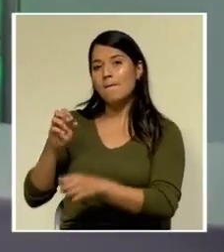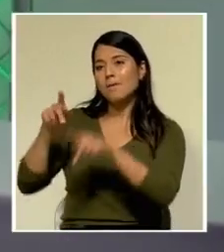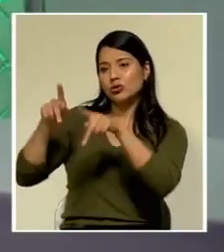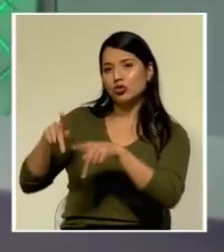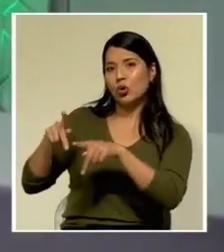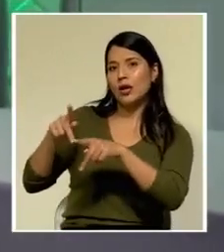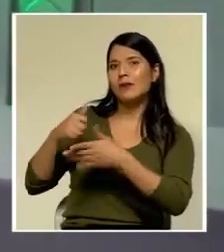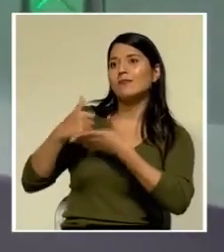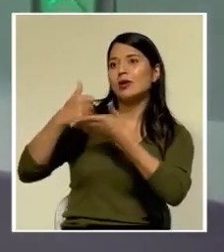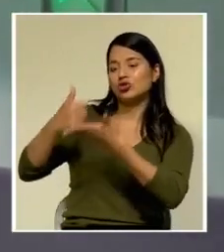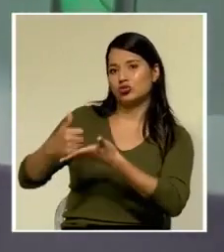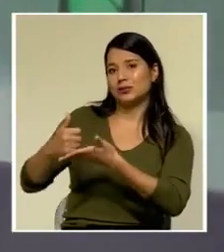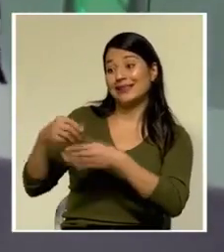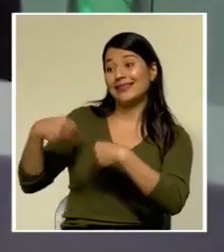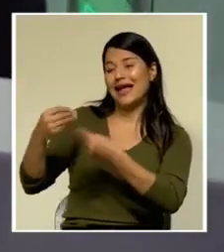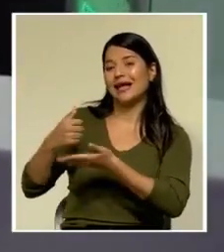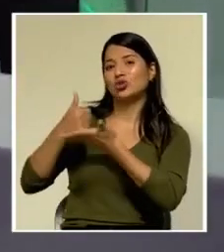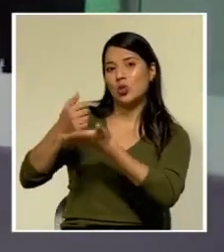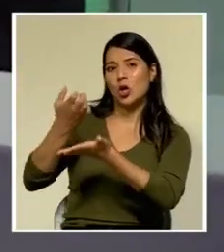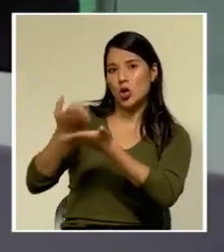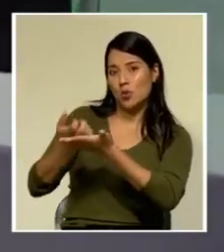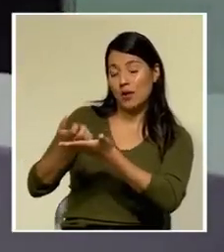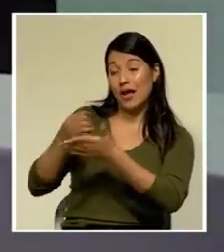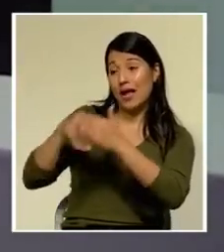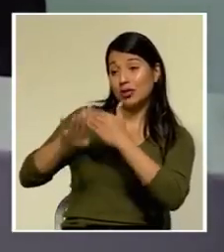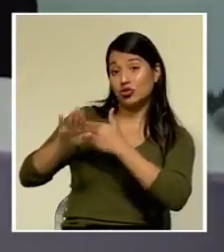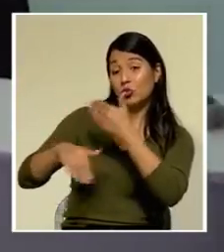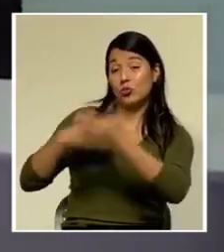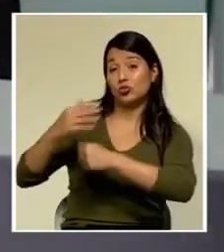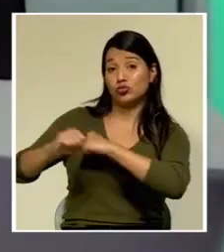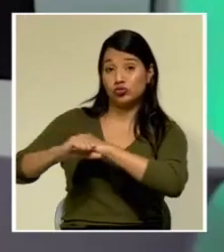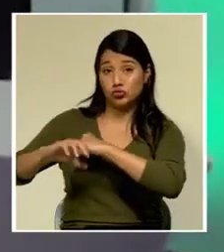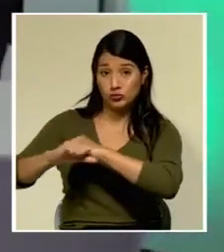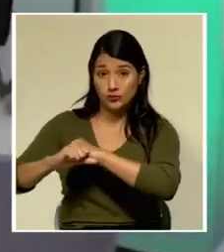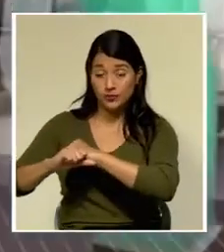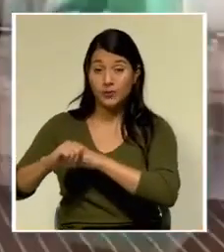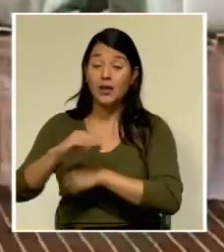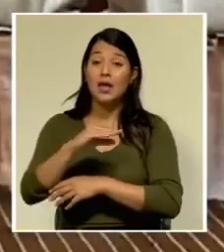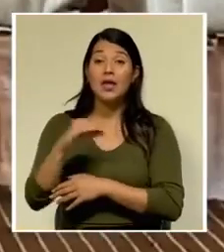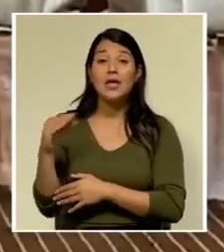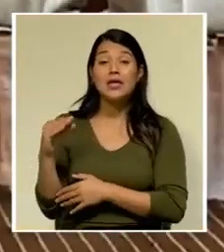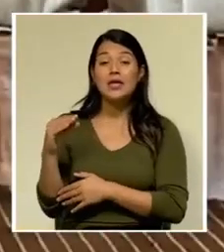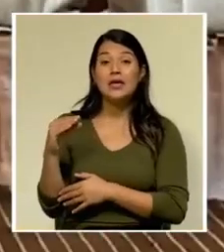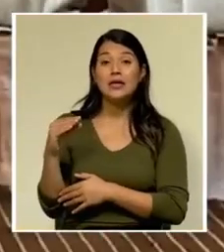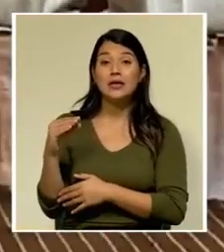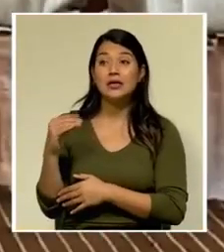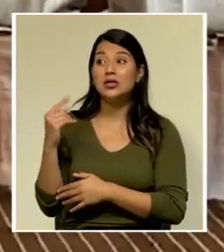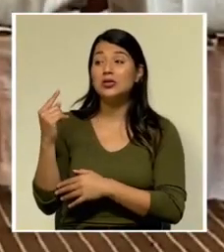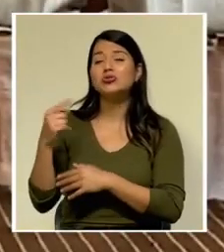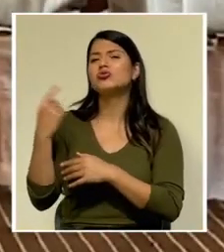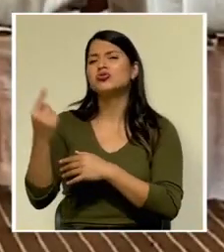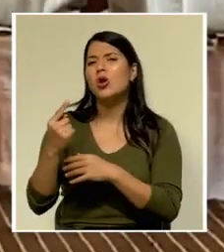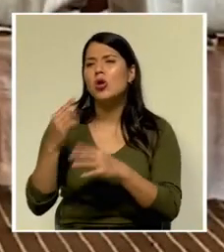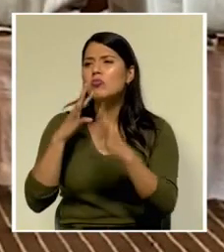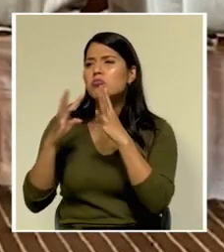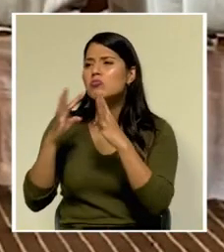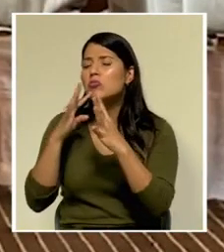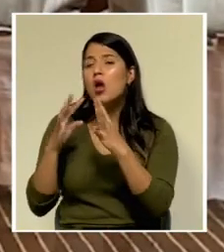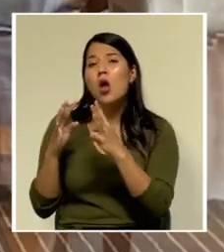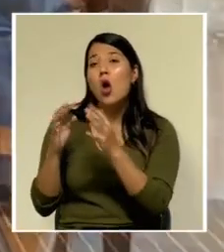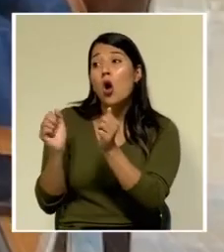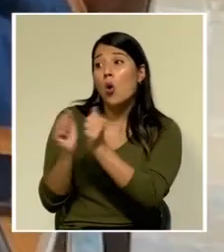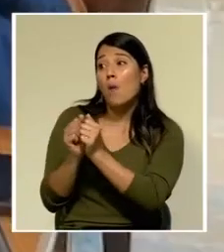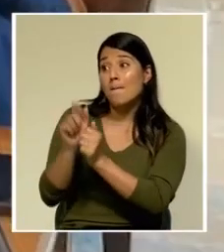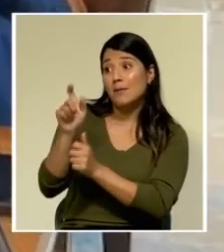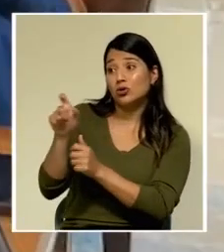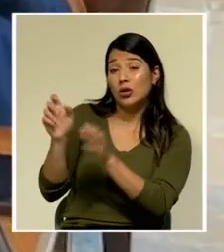tesorero de campaña, Fernando Batalla, obedeció solamente a la relación que él tiene con gente importante en Dominicana. También